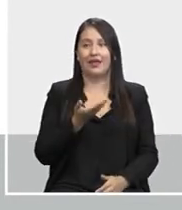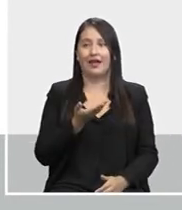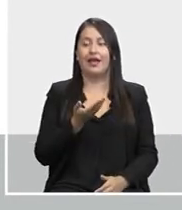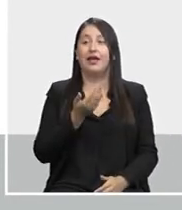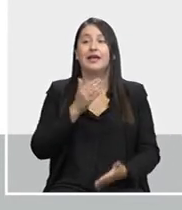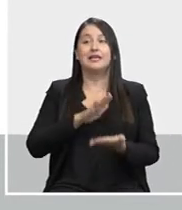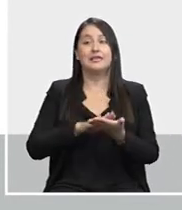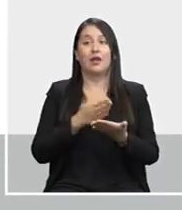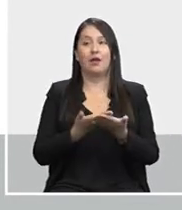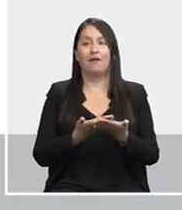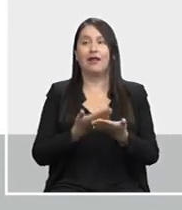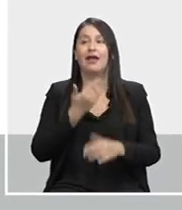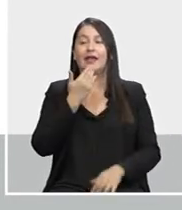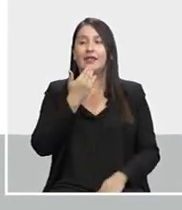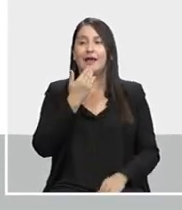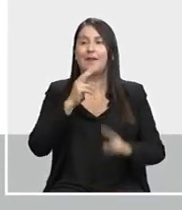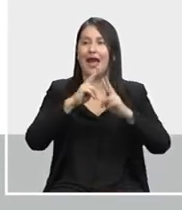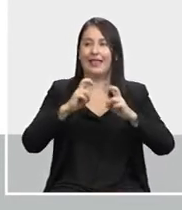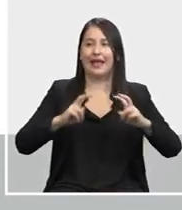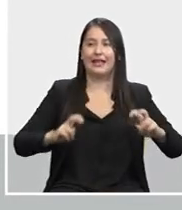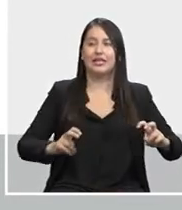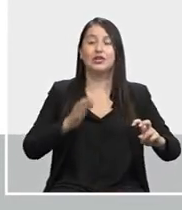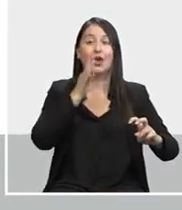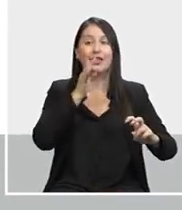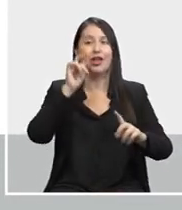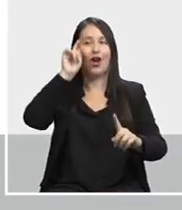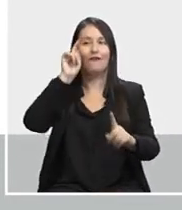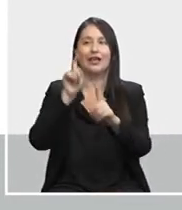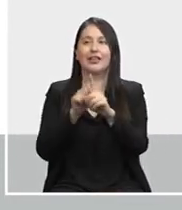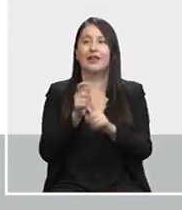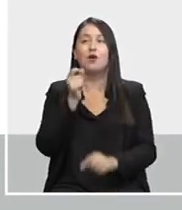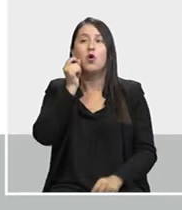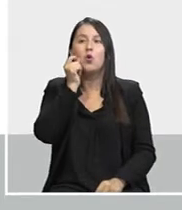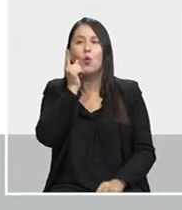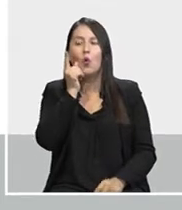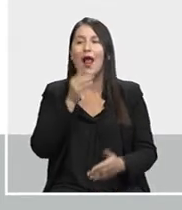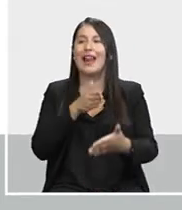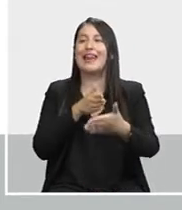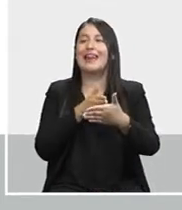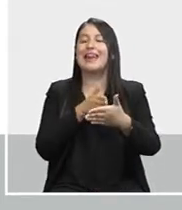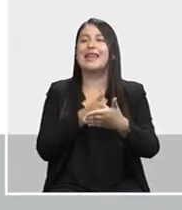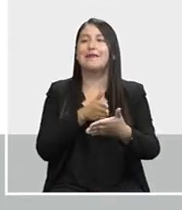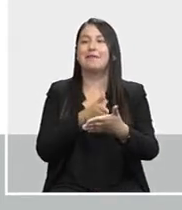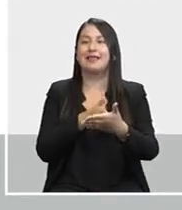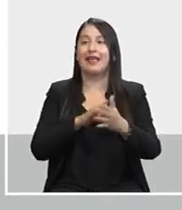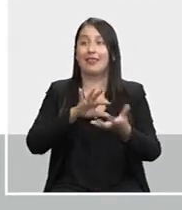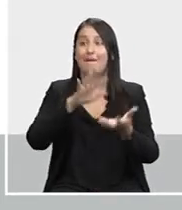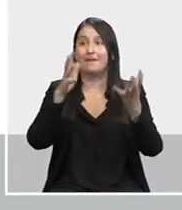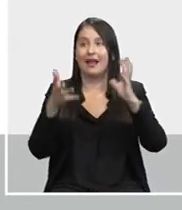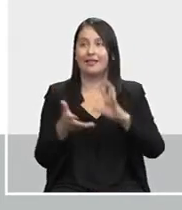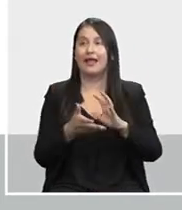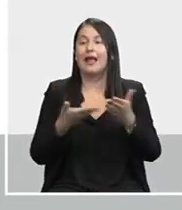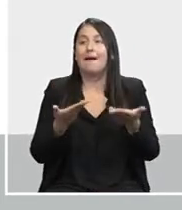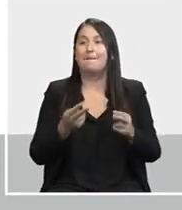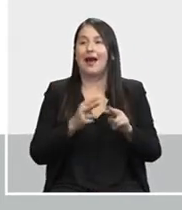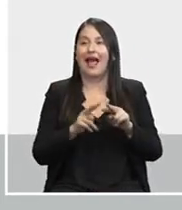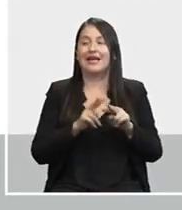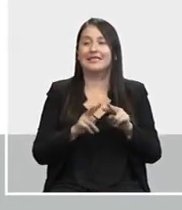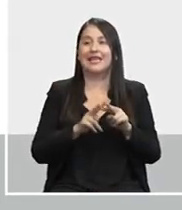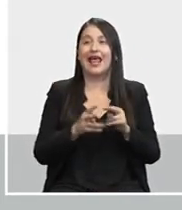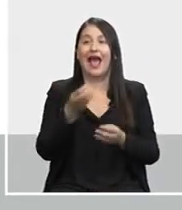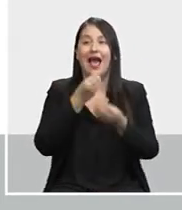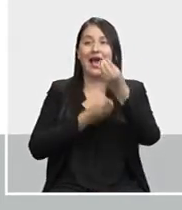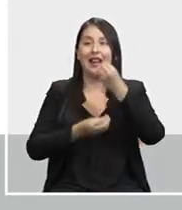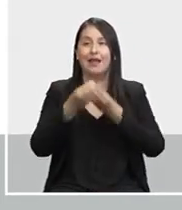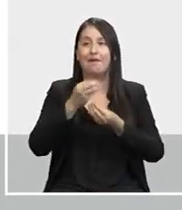También analizó y estableció objetivos científicos sobre cuáles son los límites planetarios para la producción de alimentos en todos los climas,